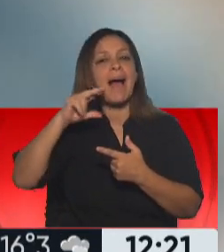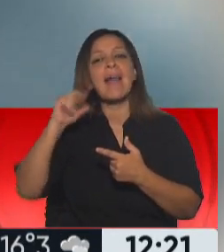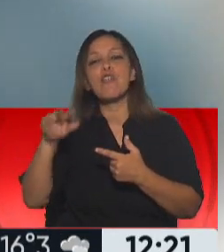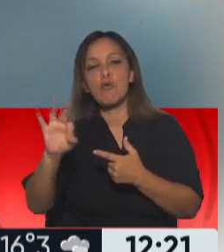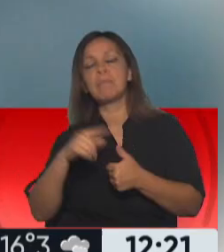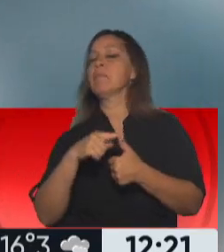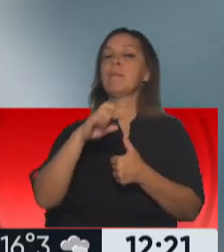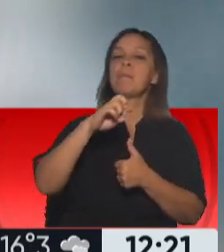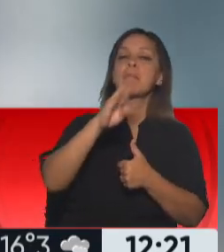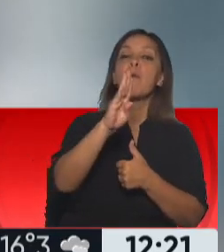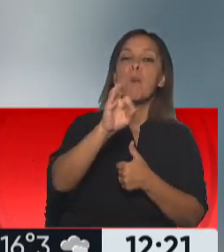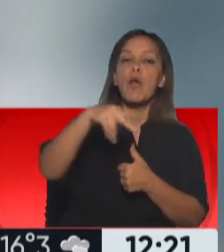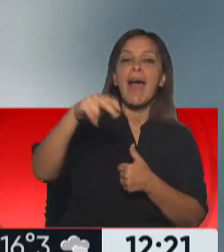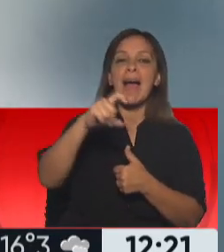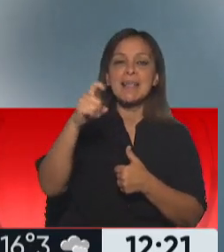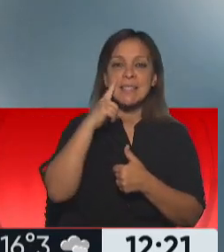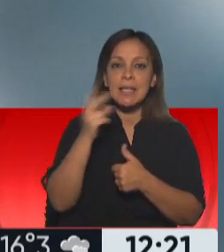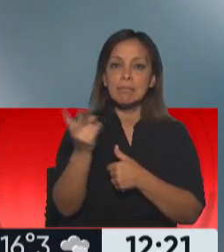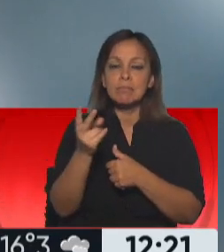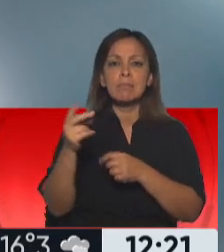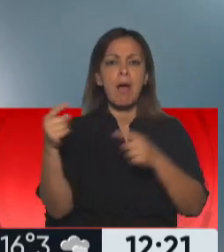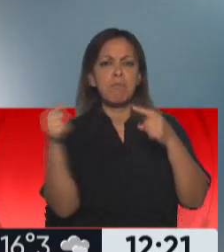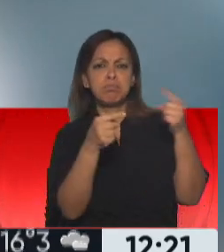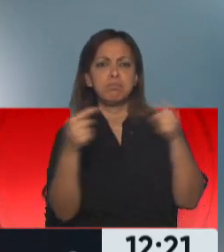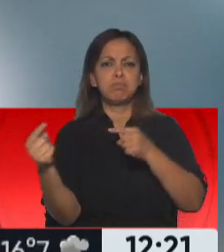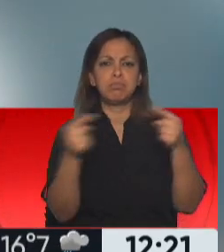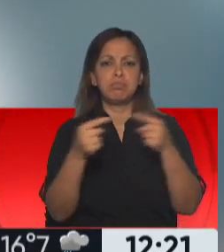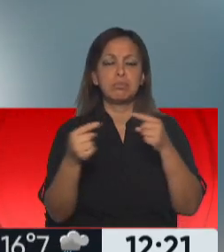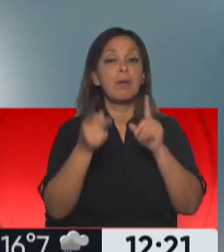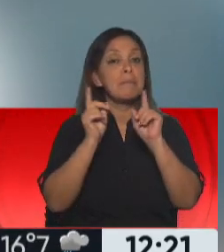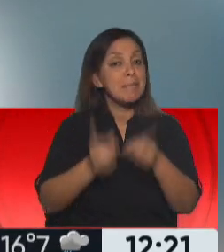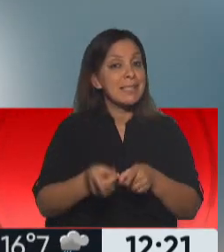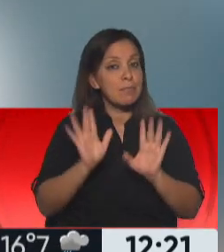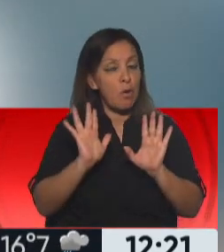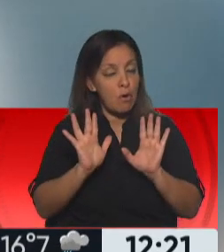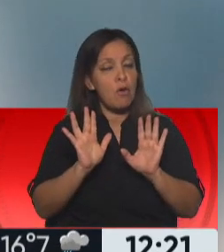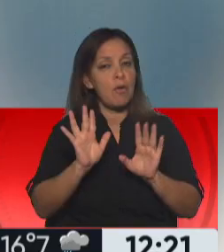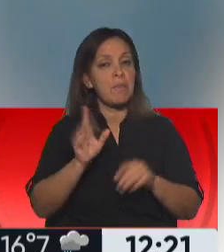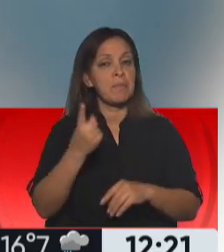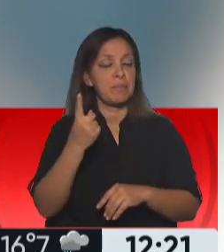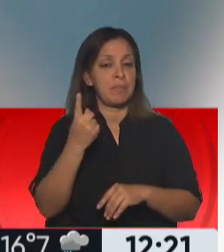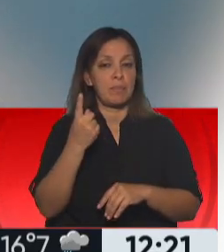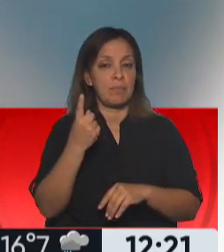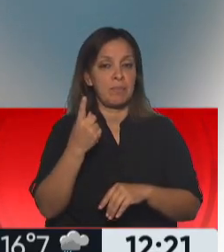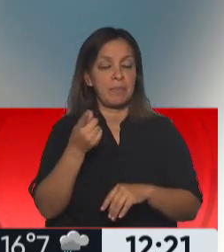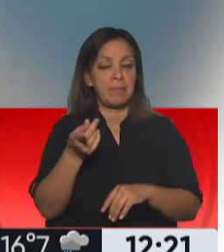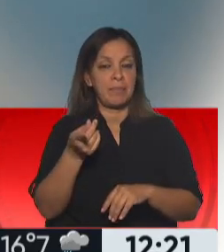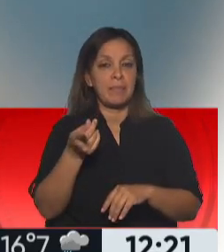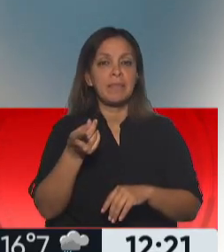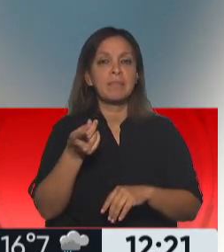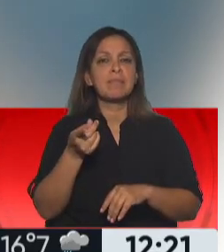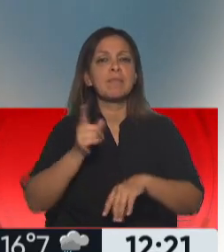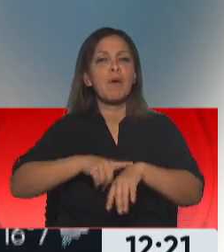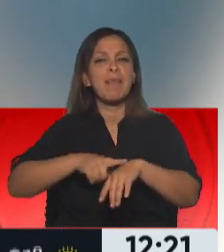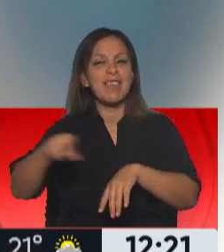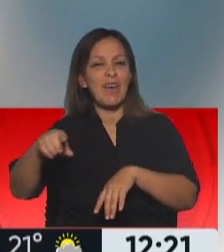Bonacci, en cruces verbales e incluso en cruces en la agresión